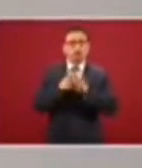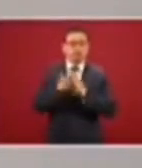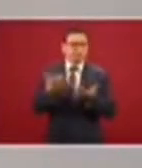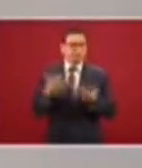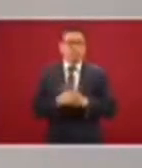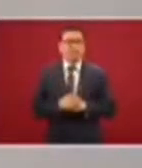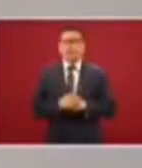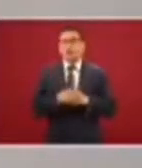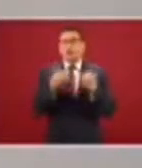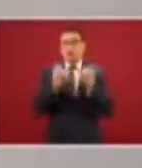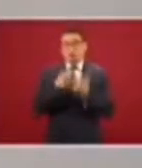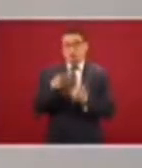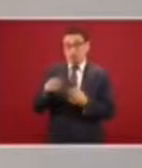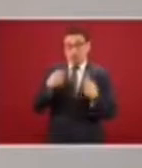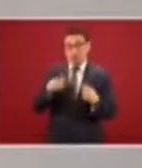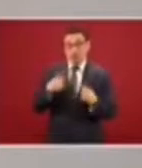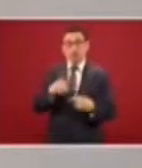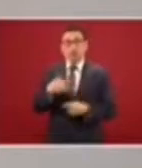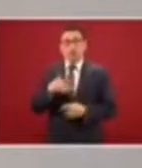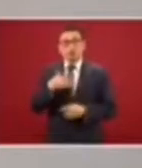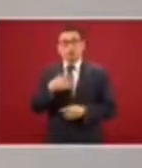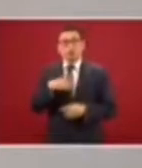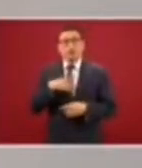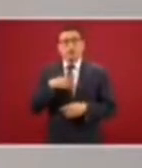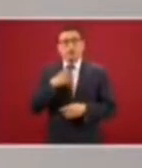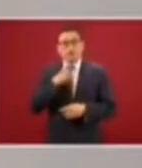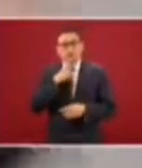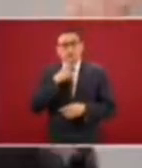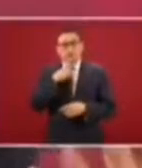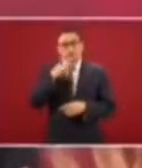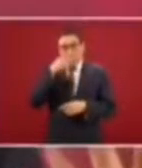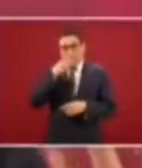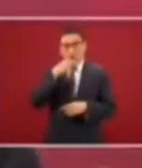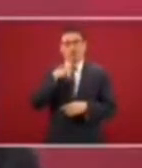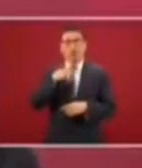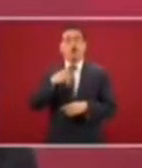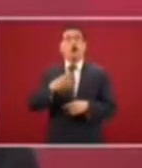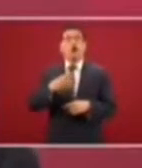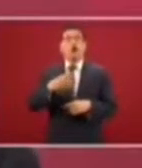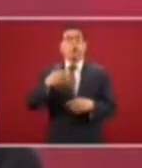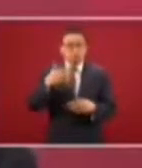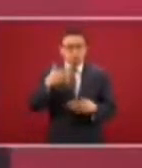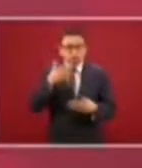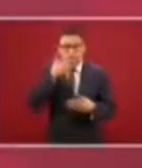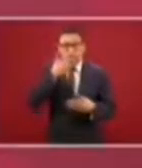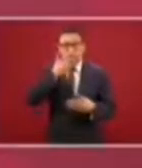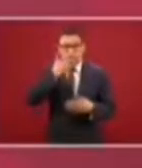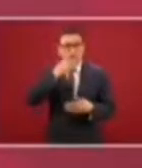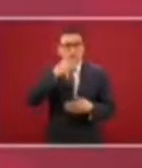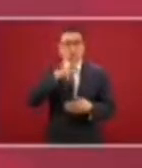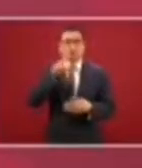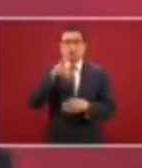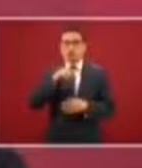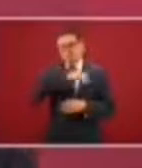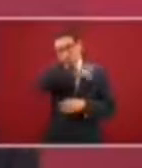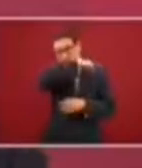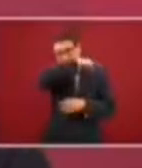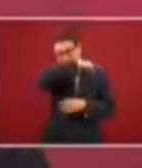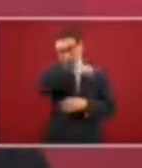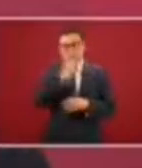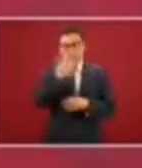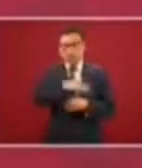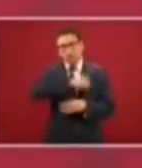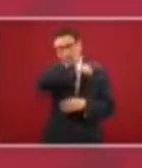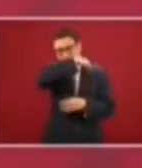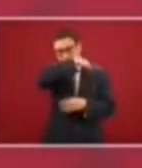mano. Si la persona tuviera síntomas respiratorios, que no estornude suelto, que estornude